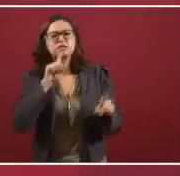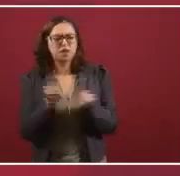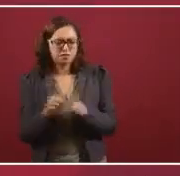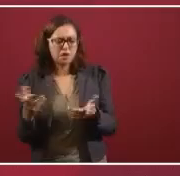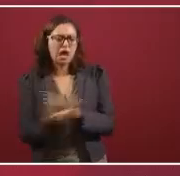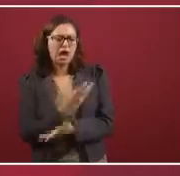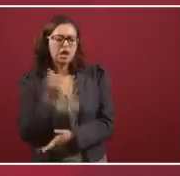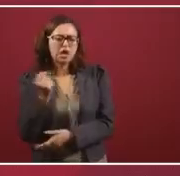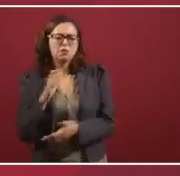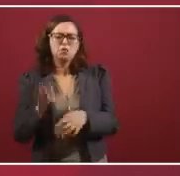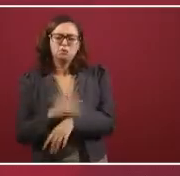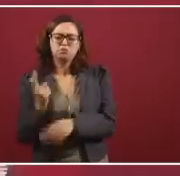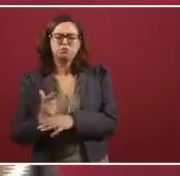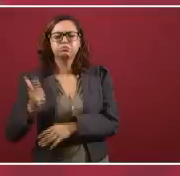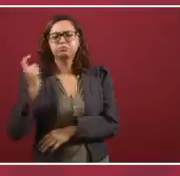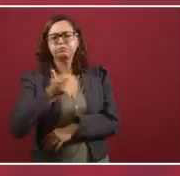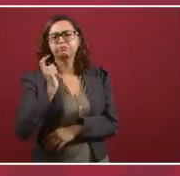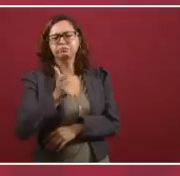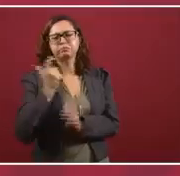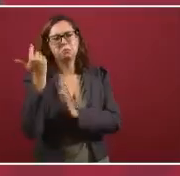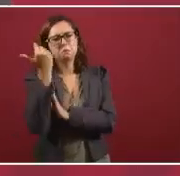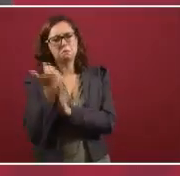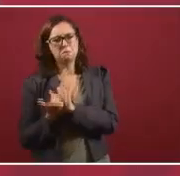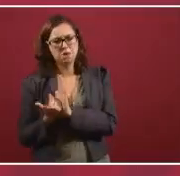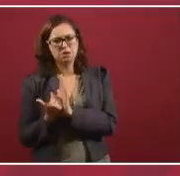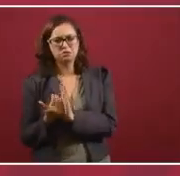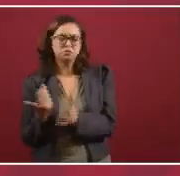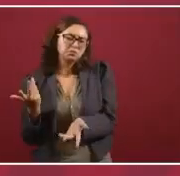para seguir operando se reduce.